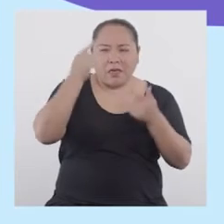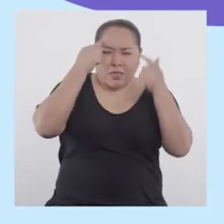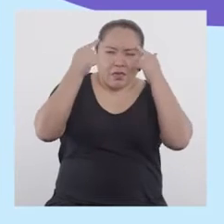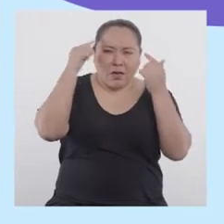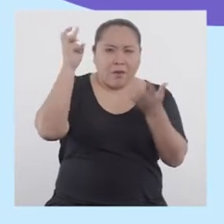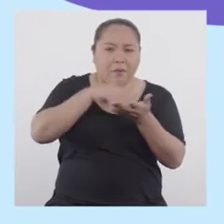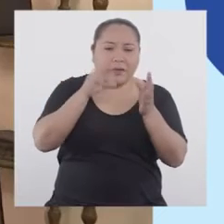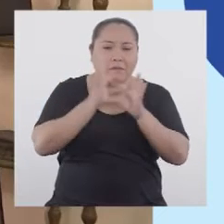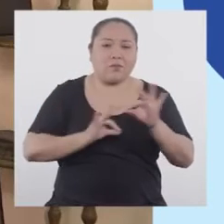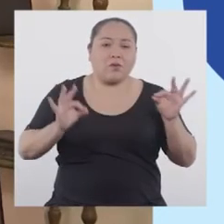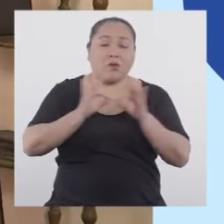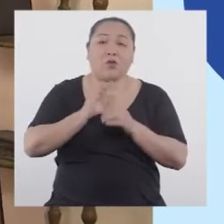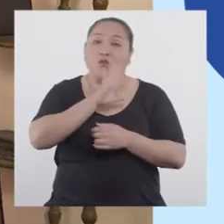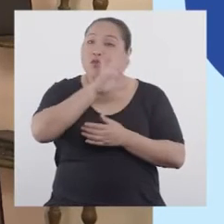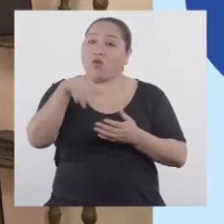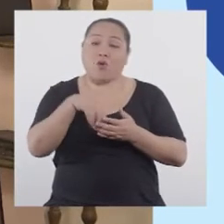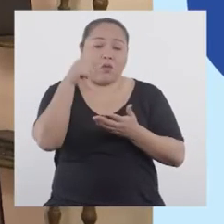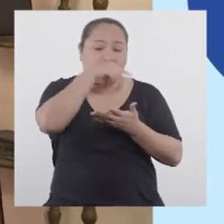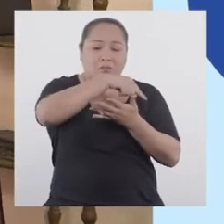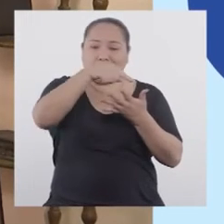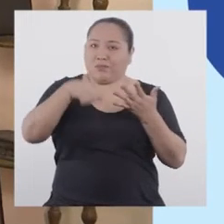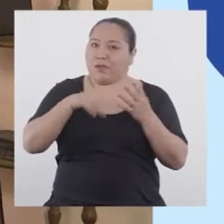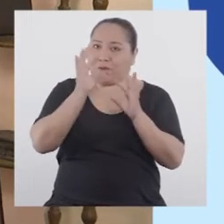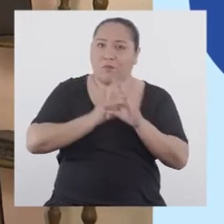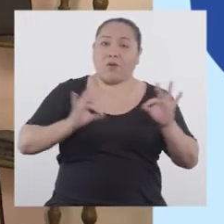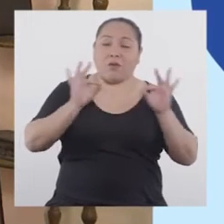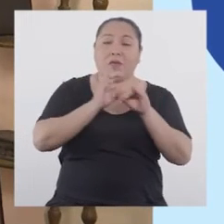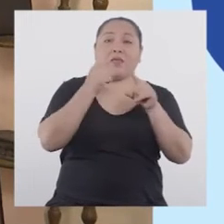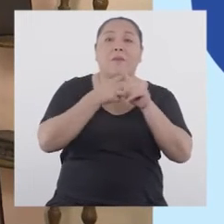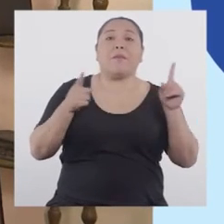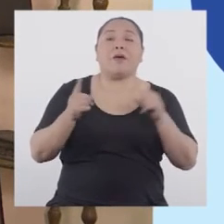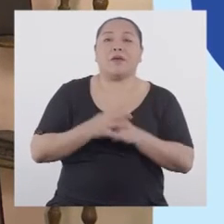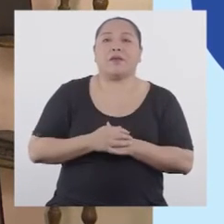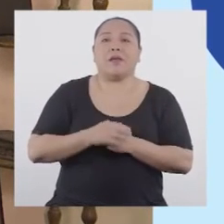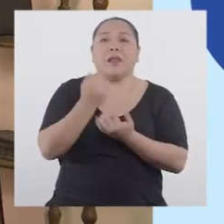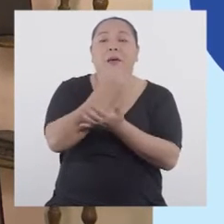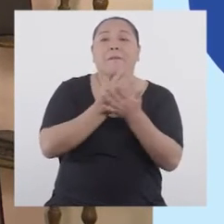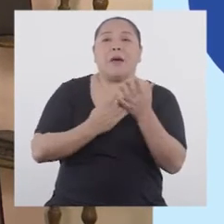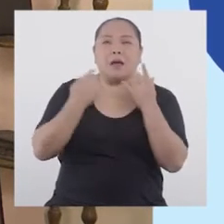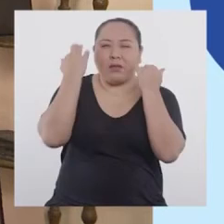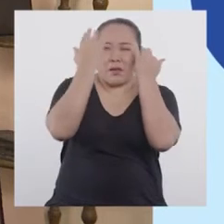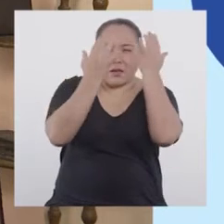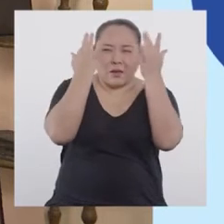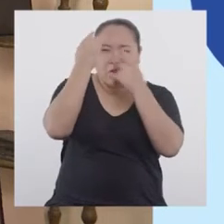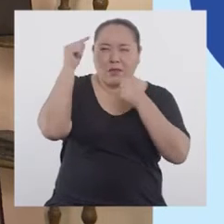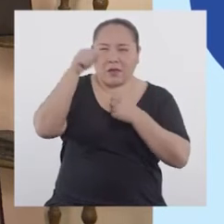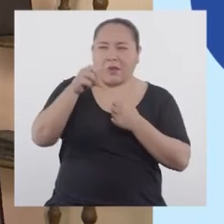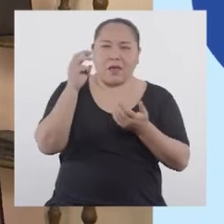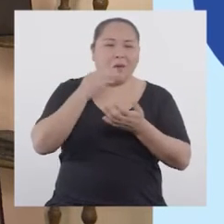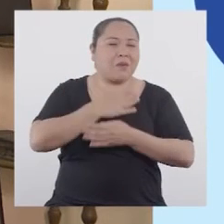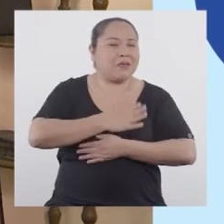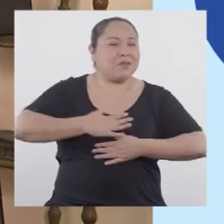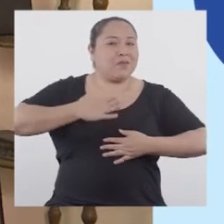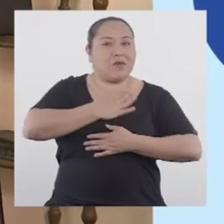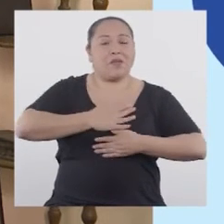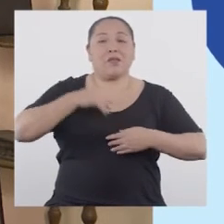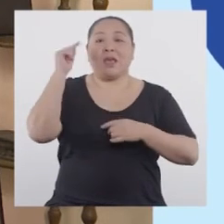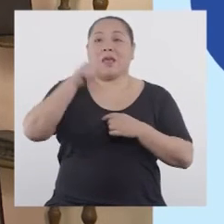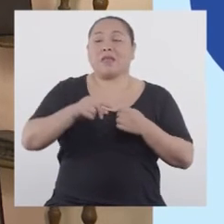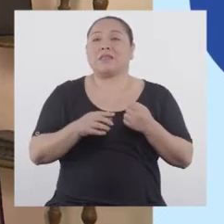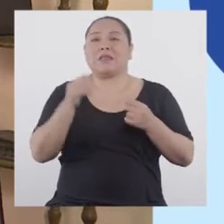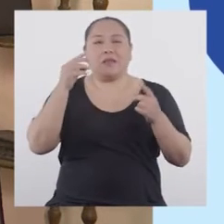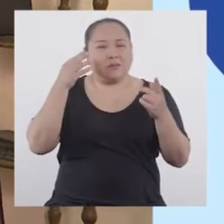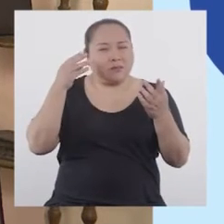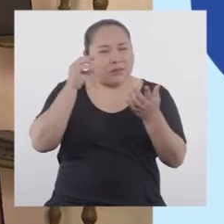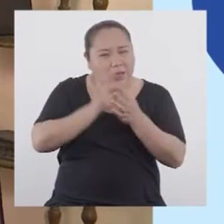más importante? Todas son importantes. Sin embargo, la fase creativa es la más divertida